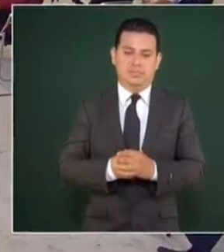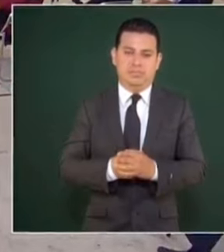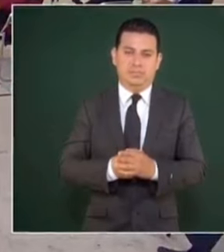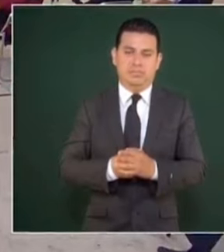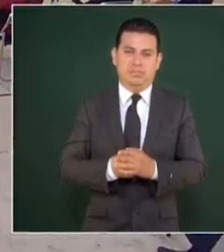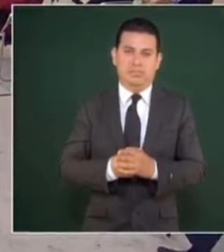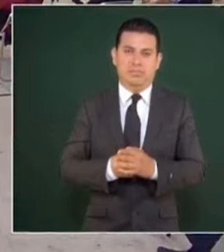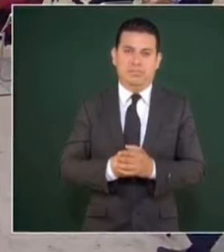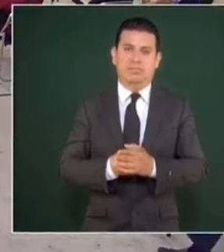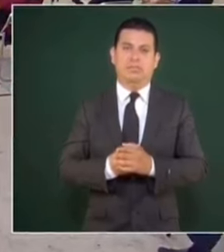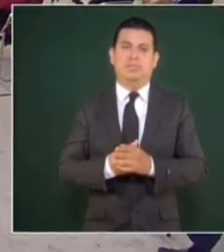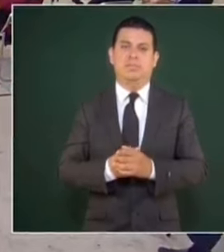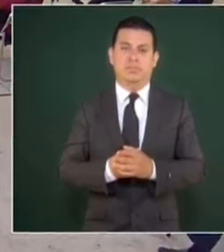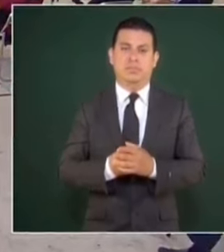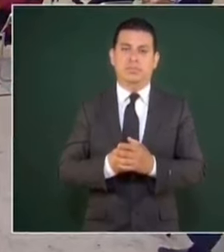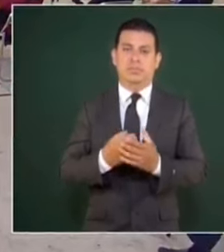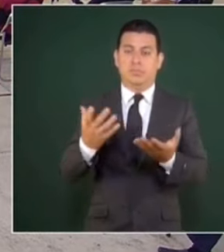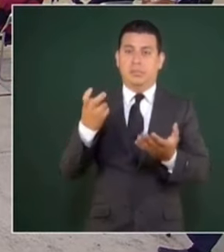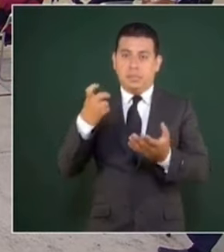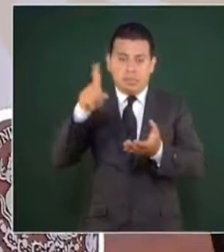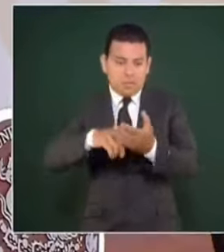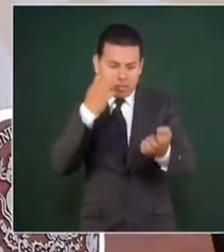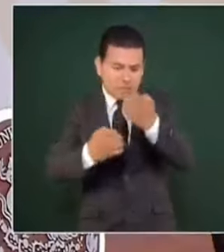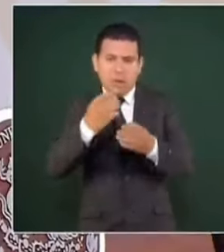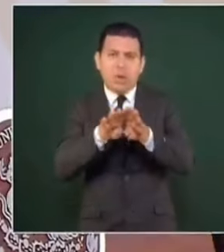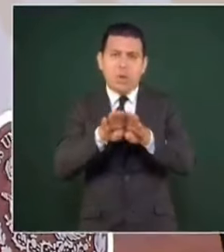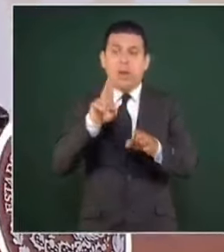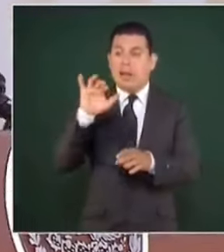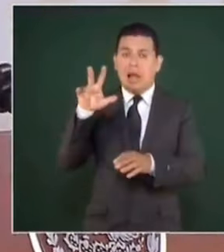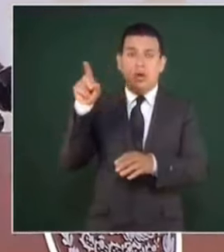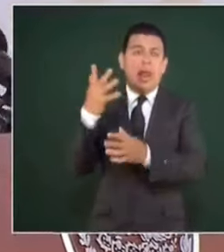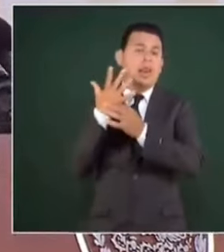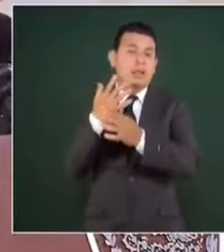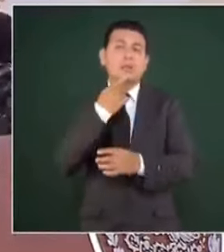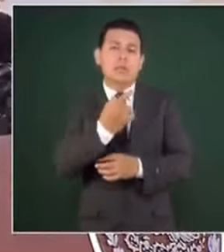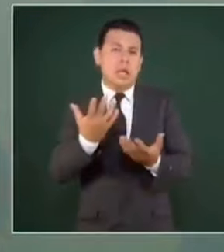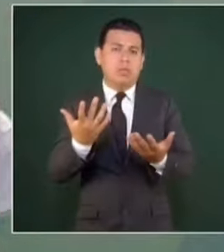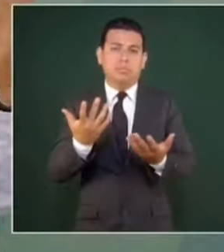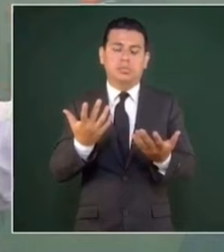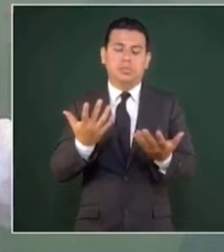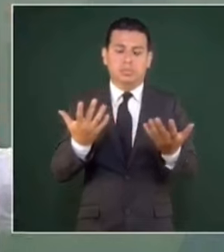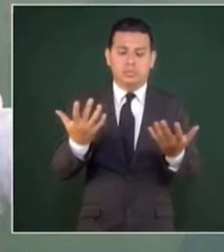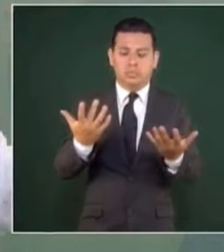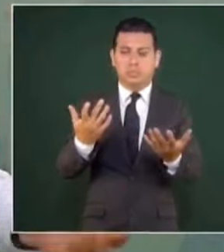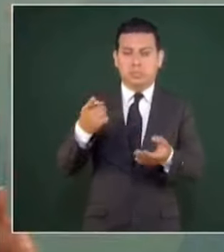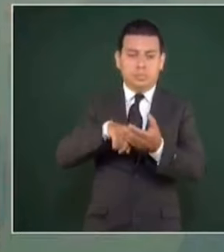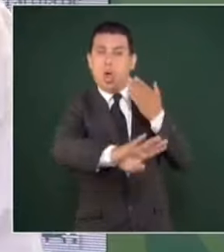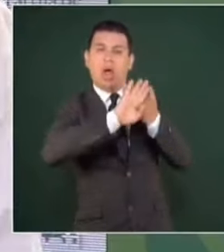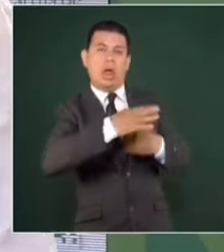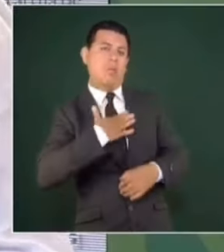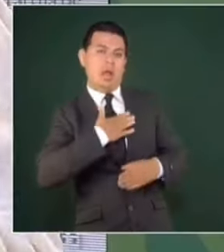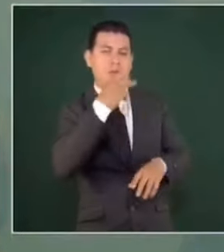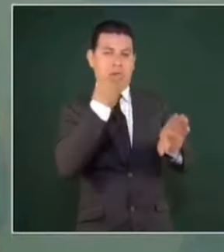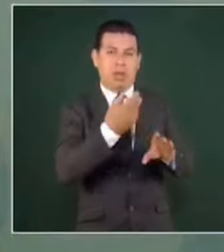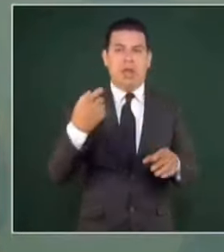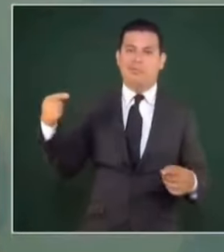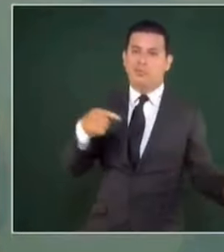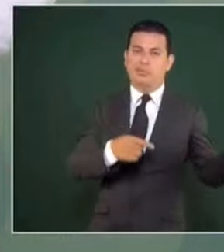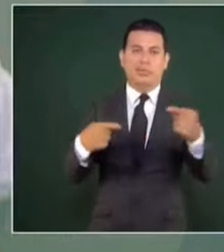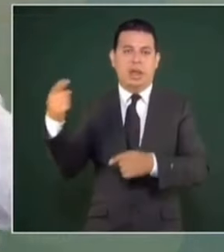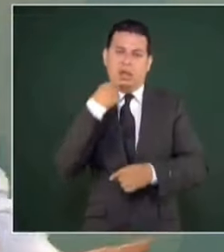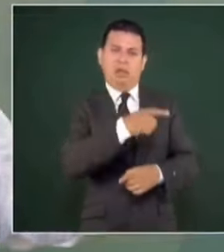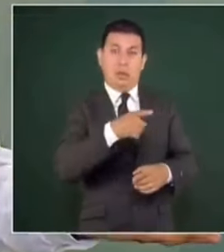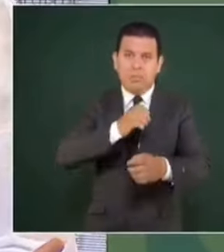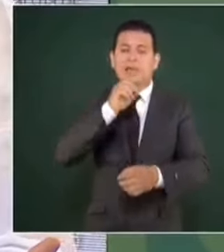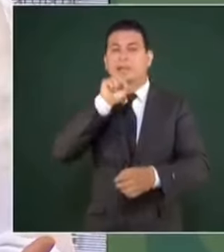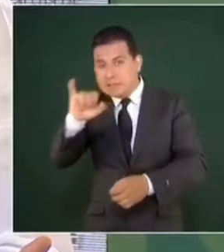así. Y lo eso de que AMLO pide pruebas de corrupción, es que Ricardo dice que el gobierno es corrupto. Entonces, el que acusa